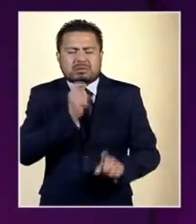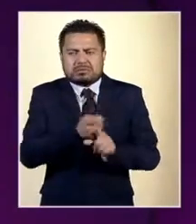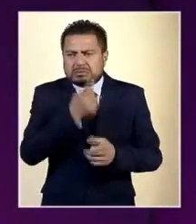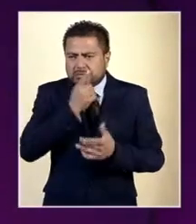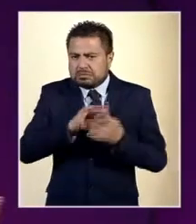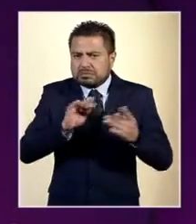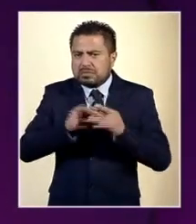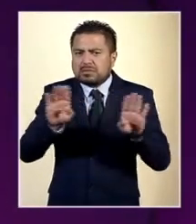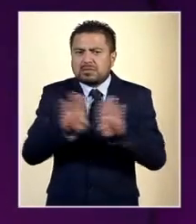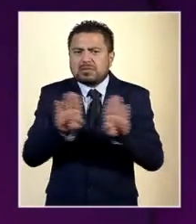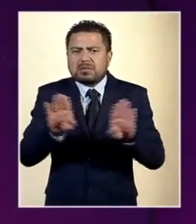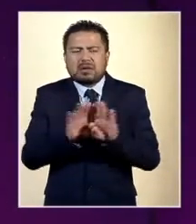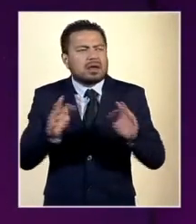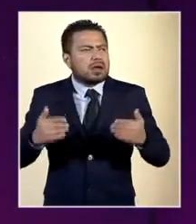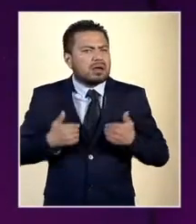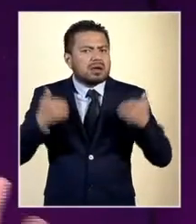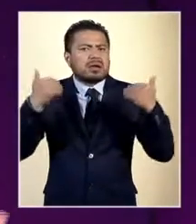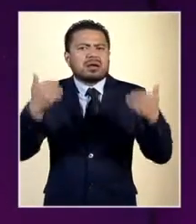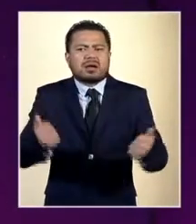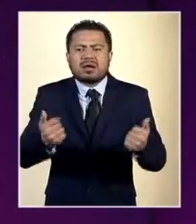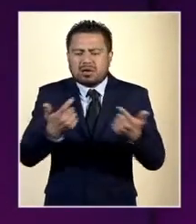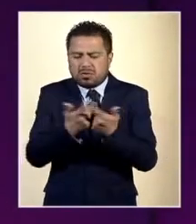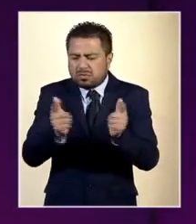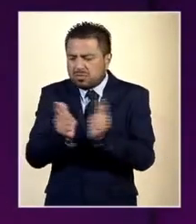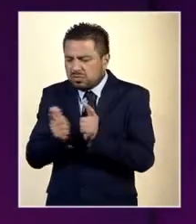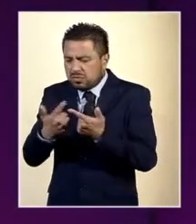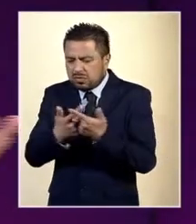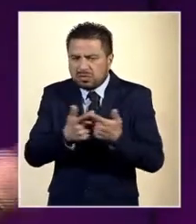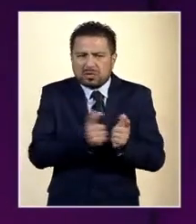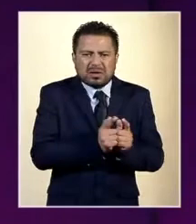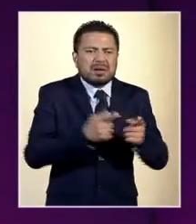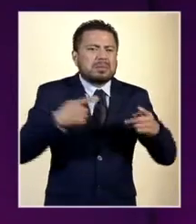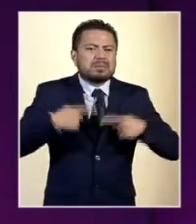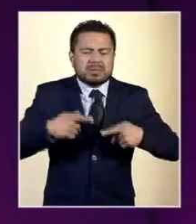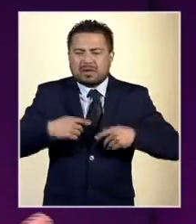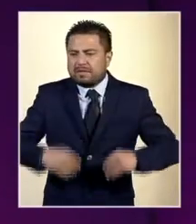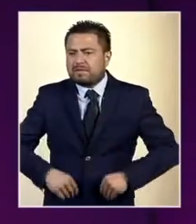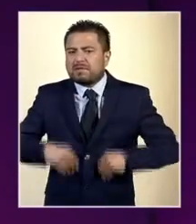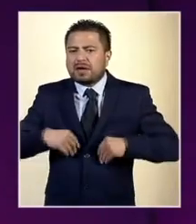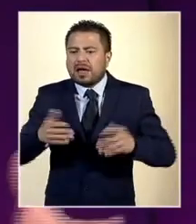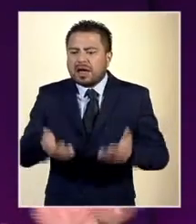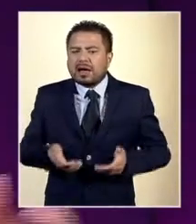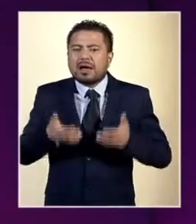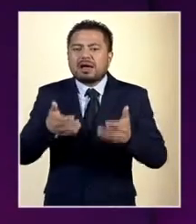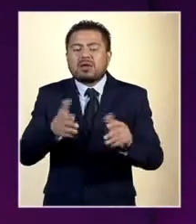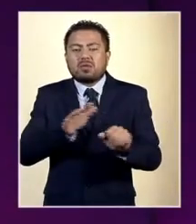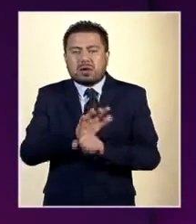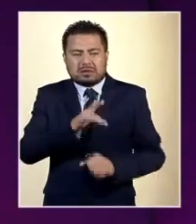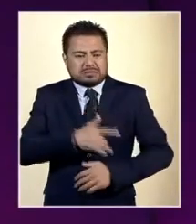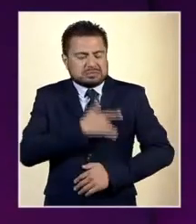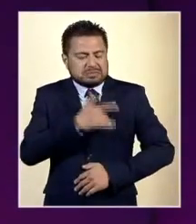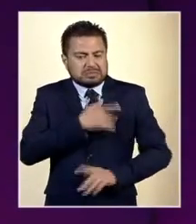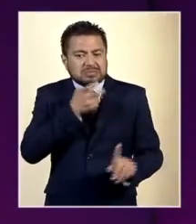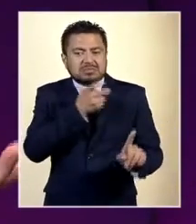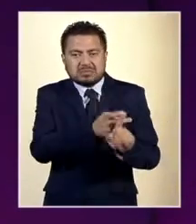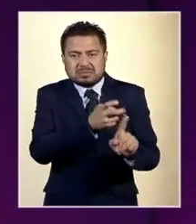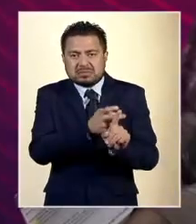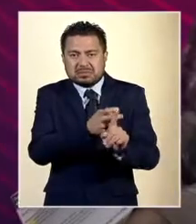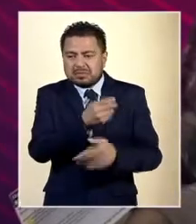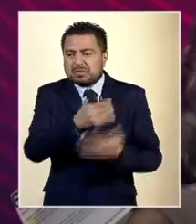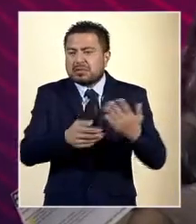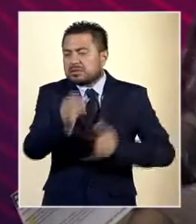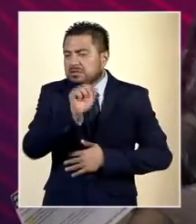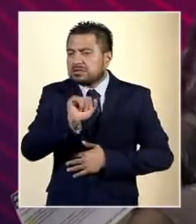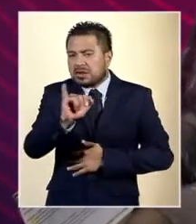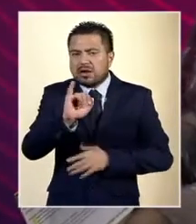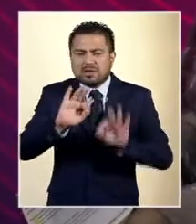digamos, como entender a las agrupaciones de personas que viven en la calle desde esta perspectiva como, pues sí,